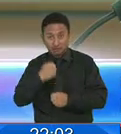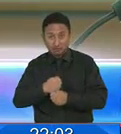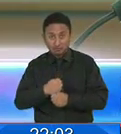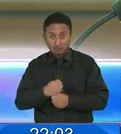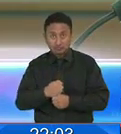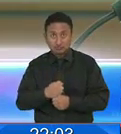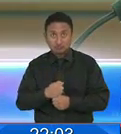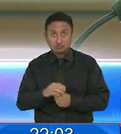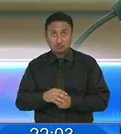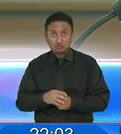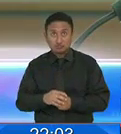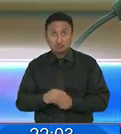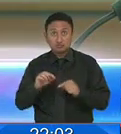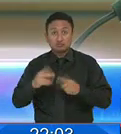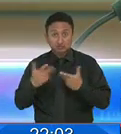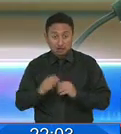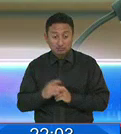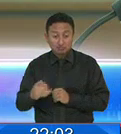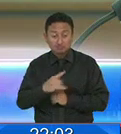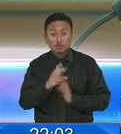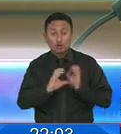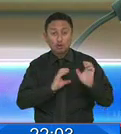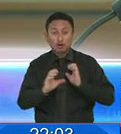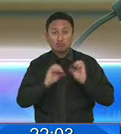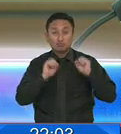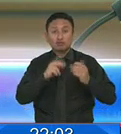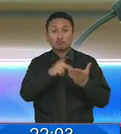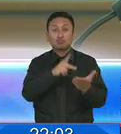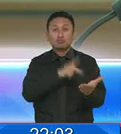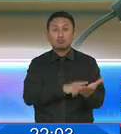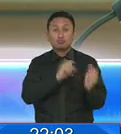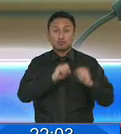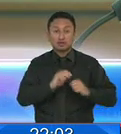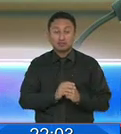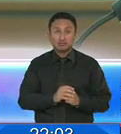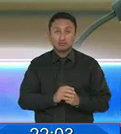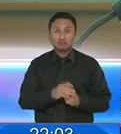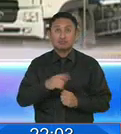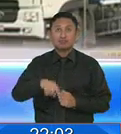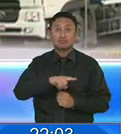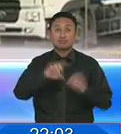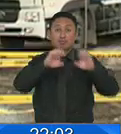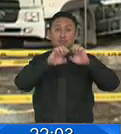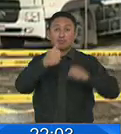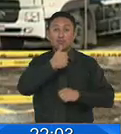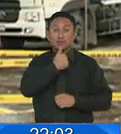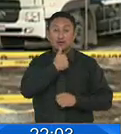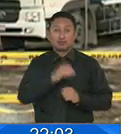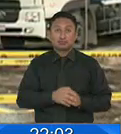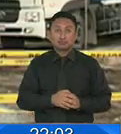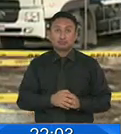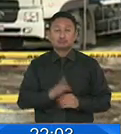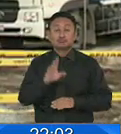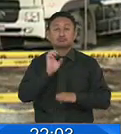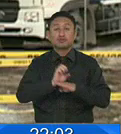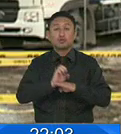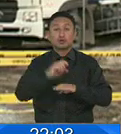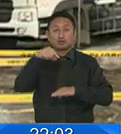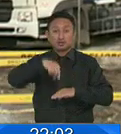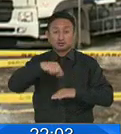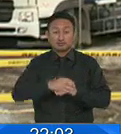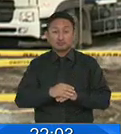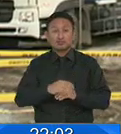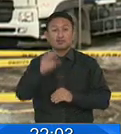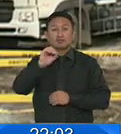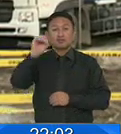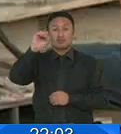ya estamos en conversaciones y en programas para adopción en el sector privado. Los datos mostrarían que el Ecuador tendría la tasa de desempleo más baja de